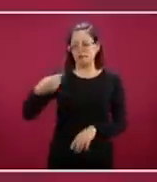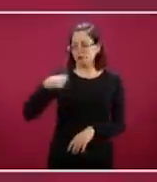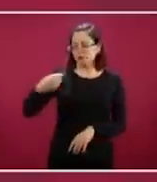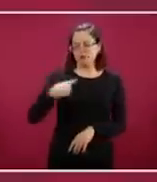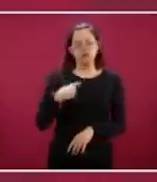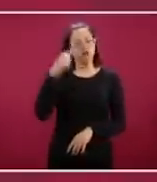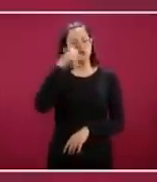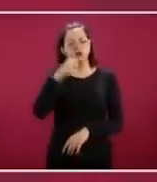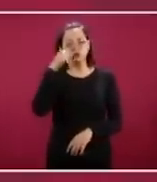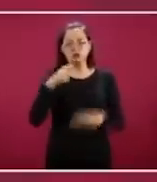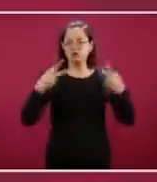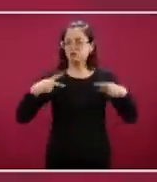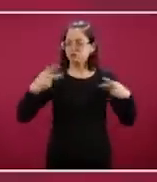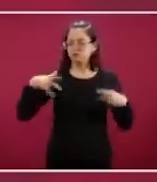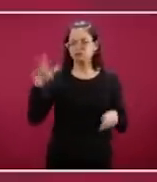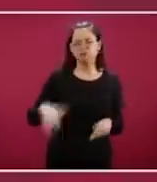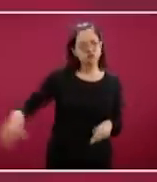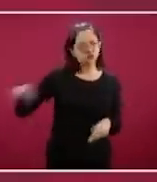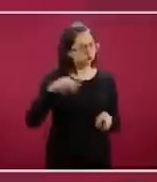y la gente votó